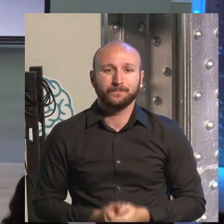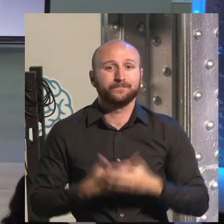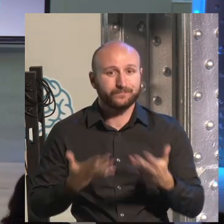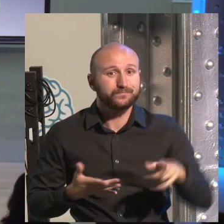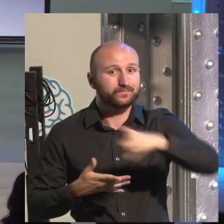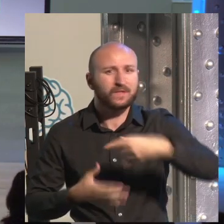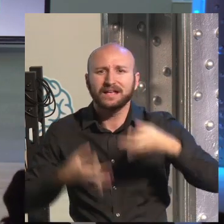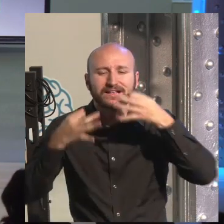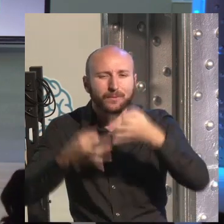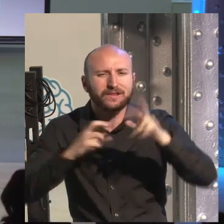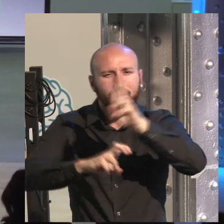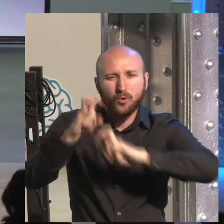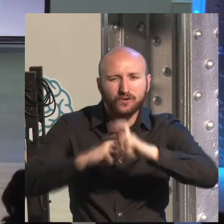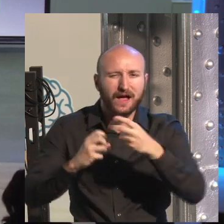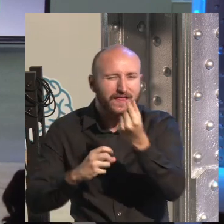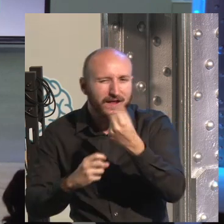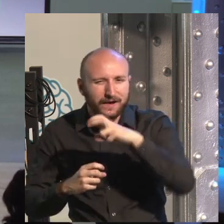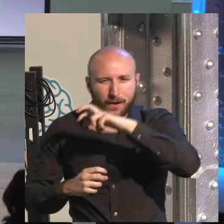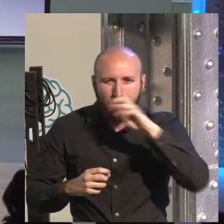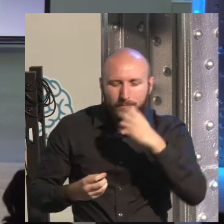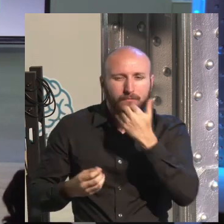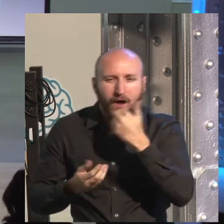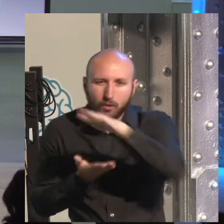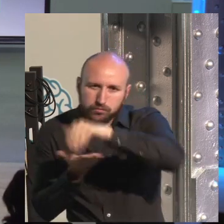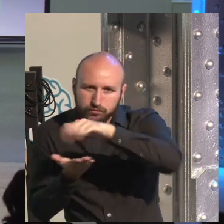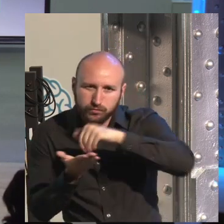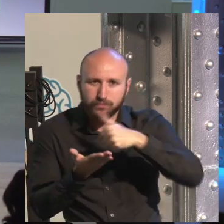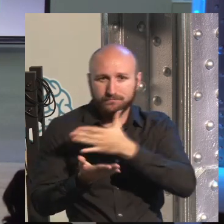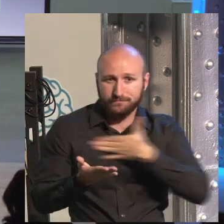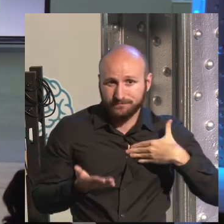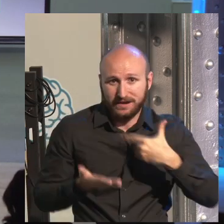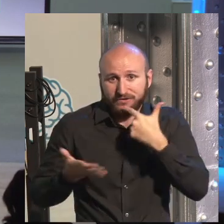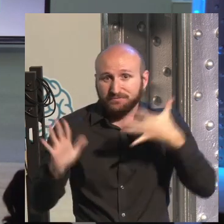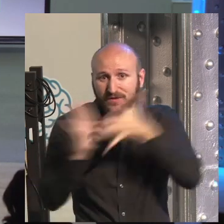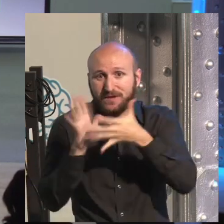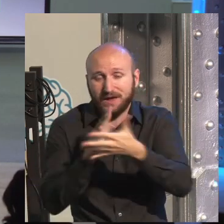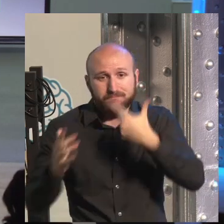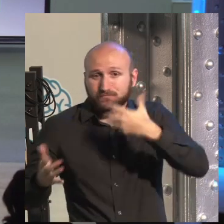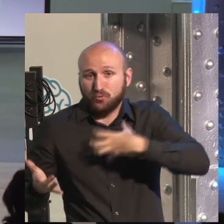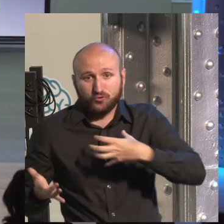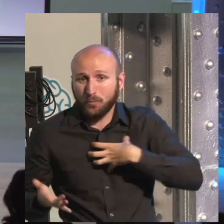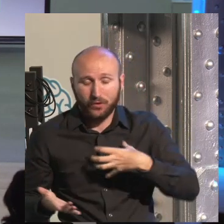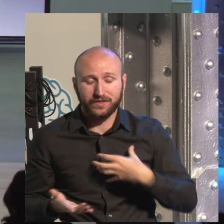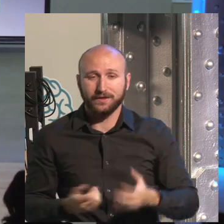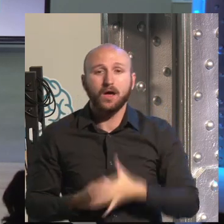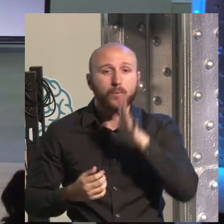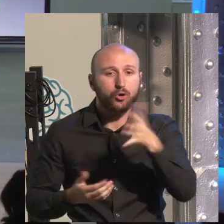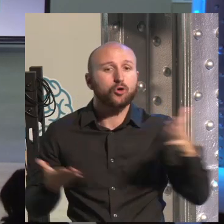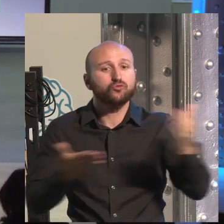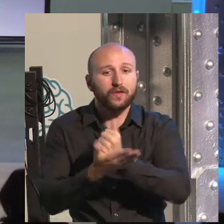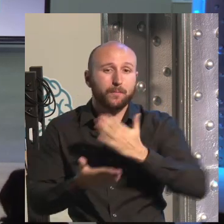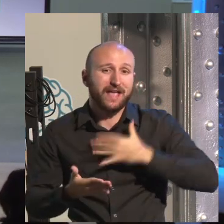está buscando el rendimiento económico inmediato. Es muy práctica, o sea que es inexplicable desde el punto, o todas nuestras ideas evolucionistas